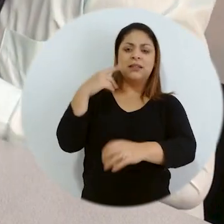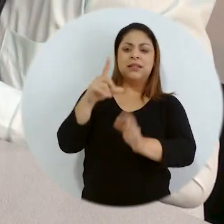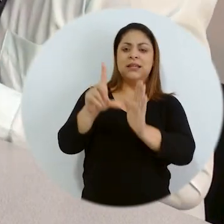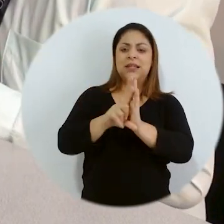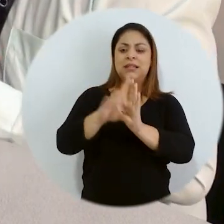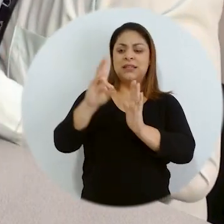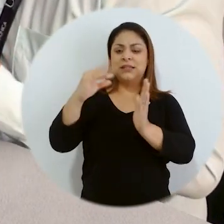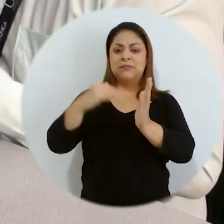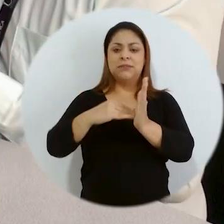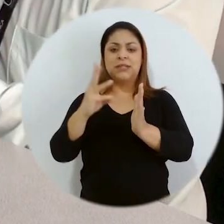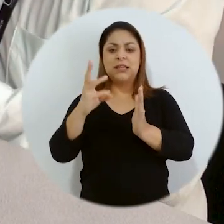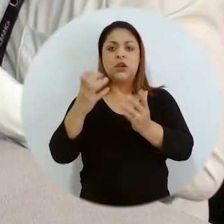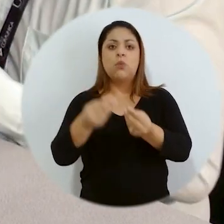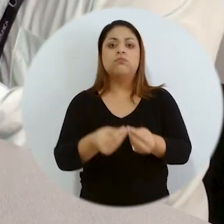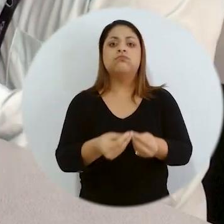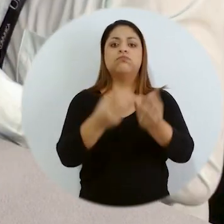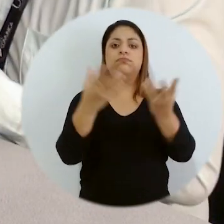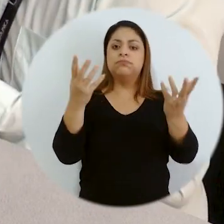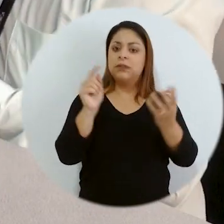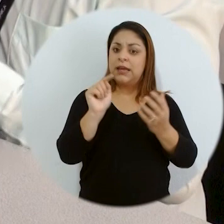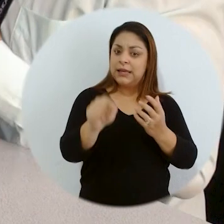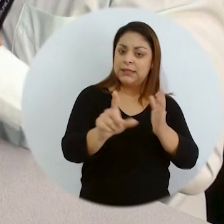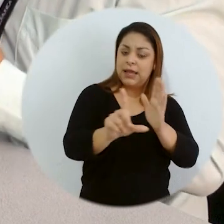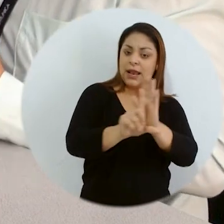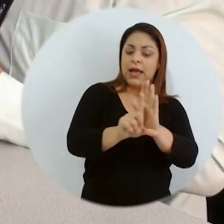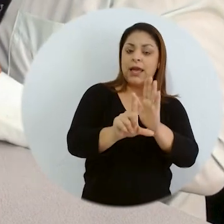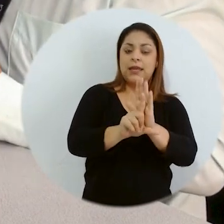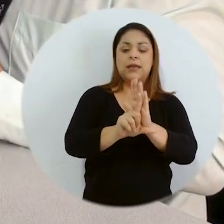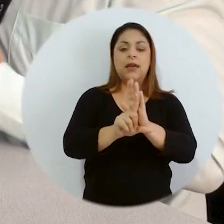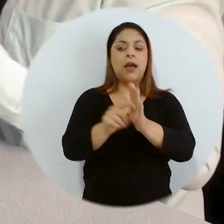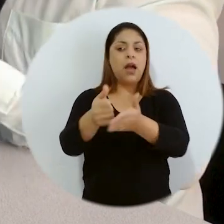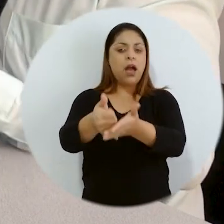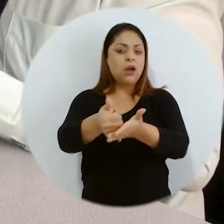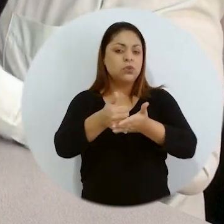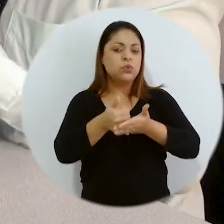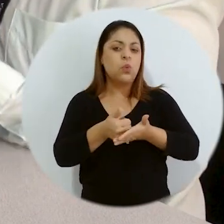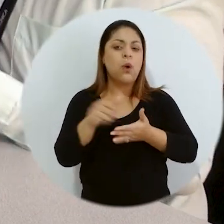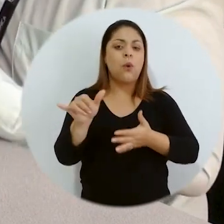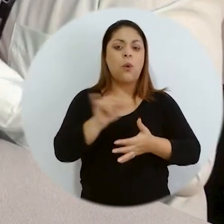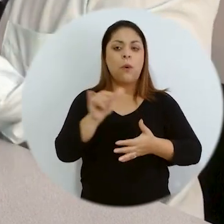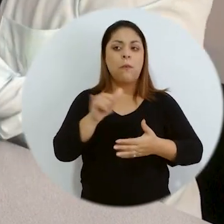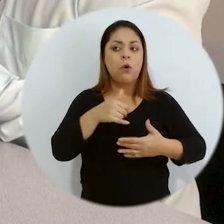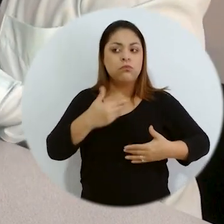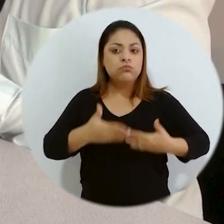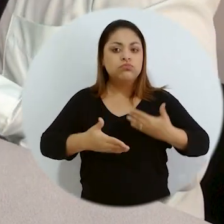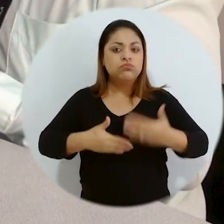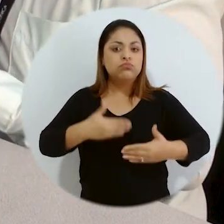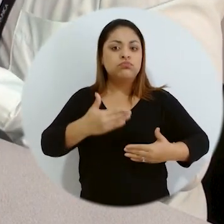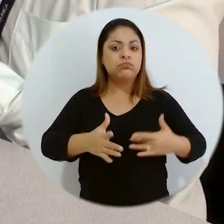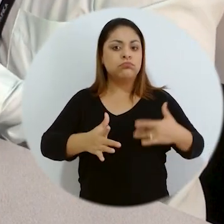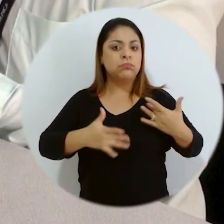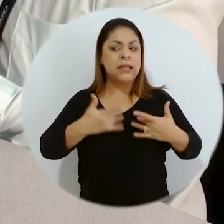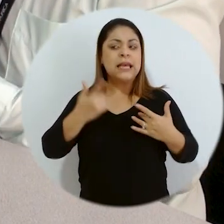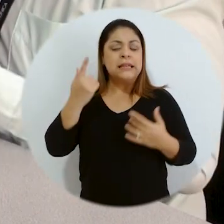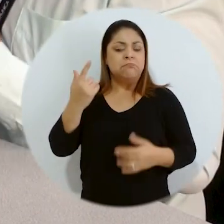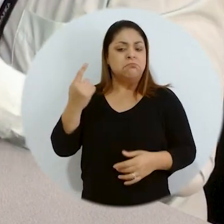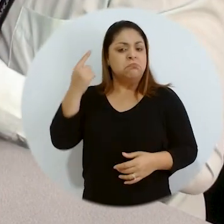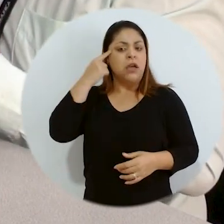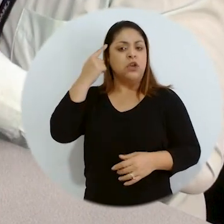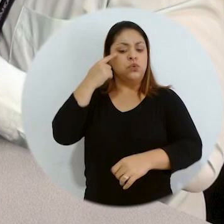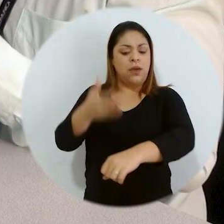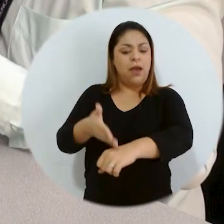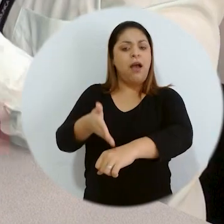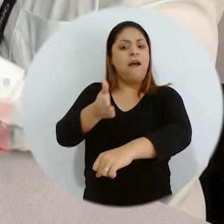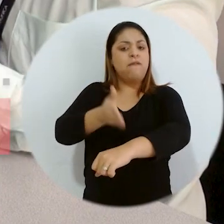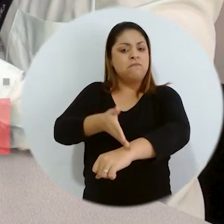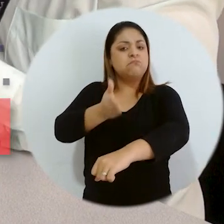7600 de Igualdad de Oportunidades para las Personas con Discapacidad. Las leyes nos ayudan a generar como esa sensibilización. Entonces uno puede